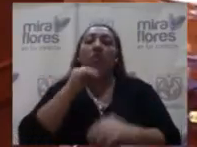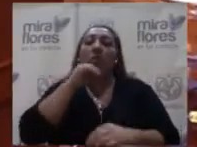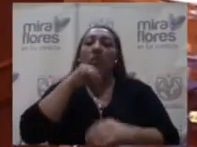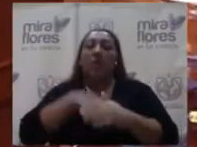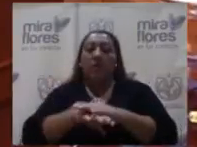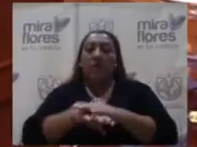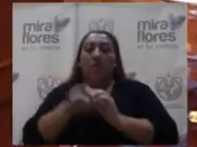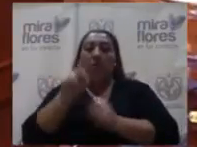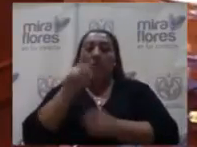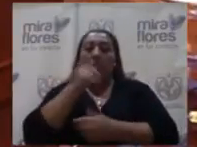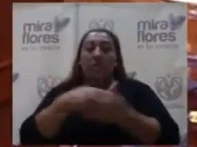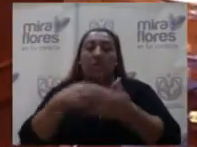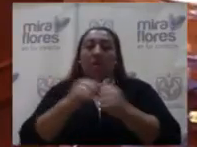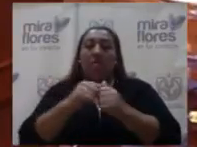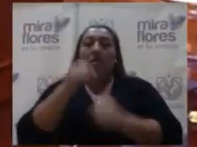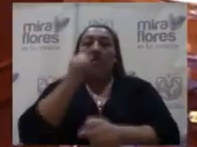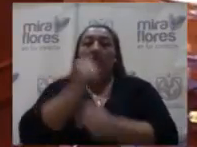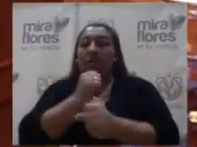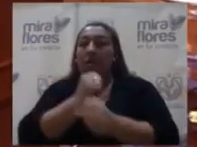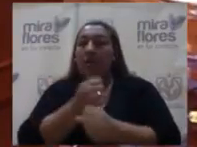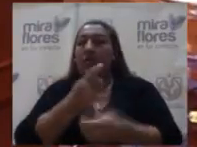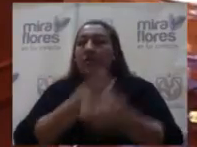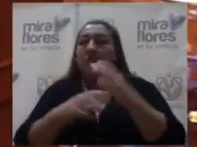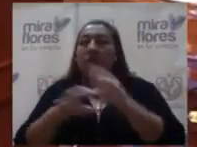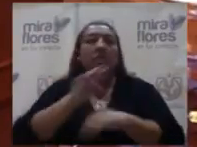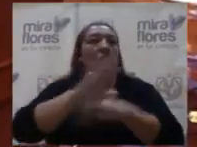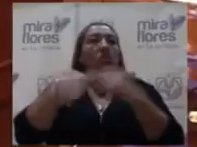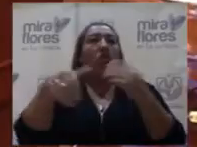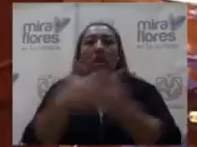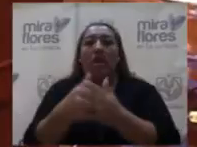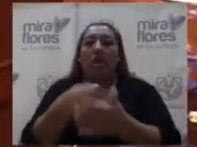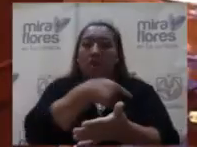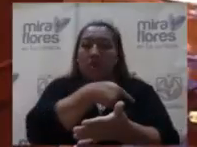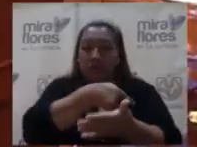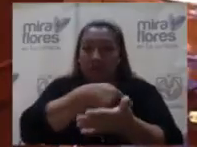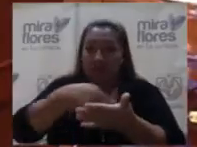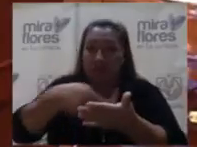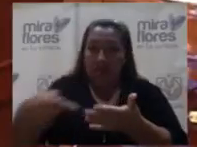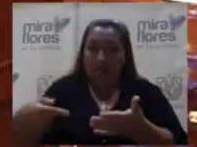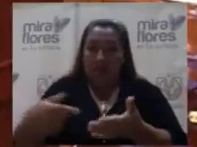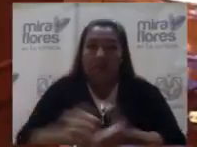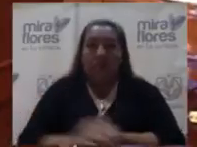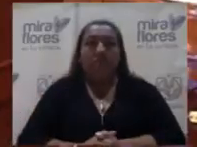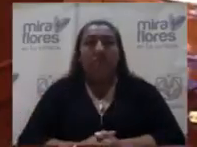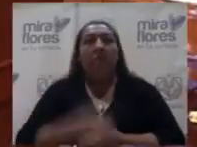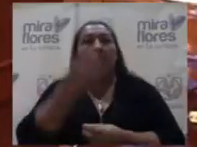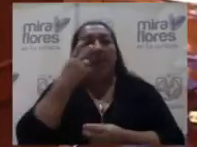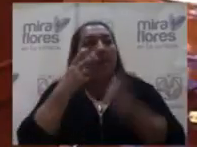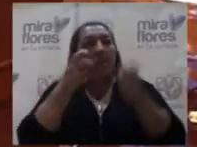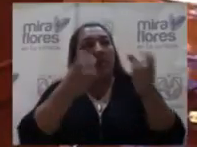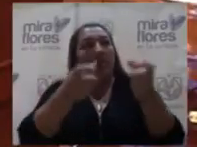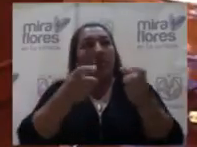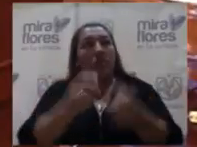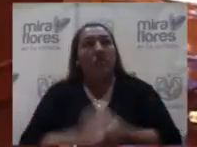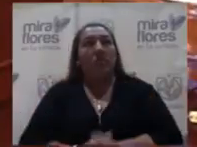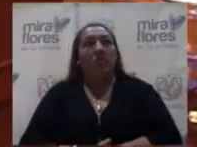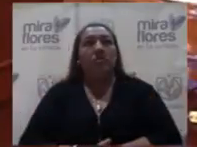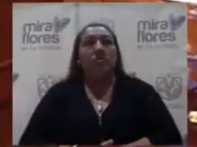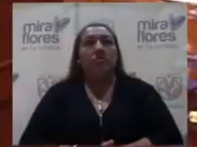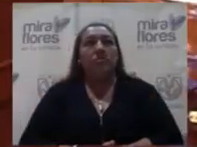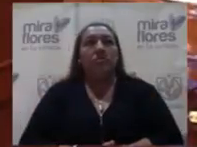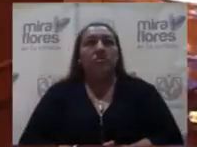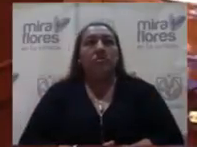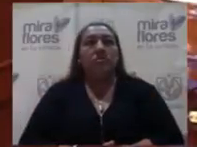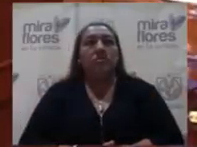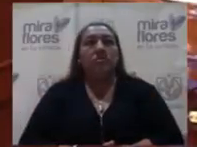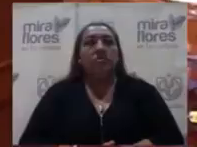por semana para acciones de operativos que se realizan todas las semanas o por emergencias que puedan presentarse en el distrito.